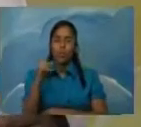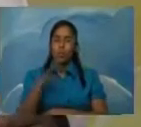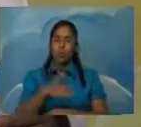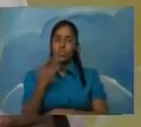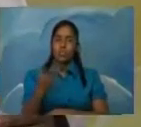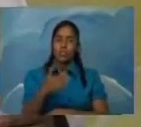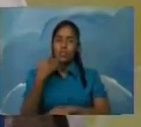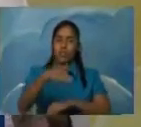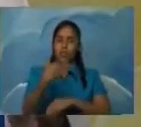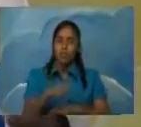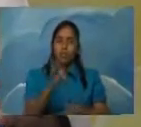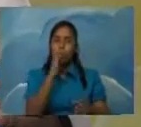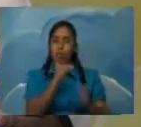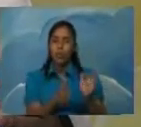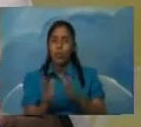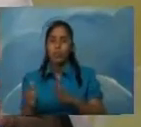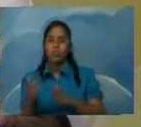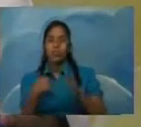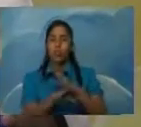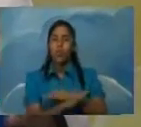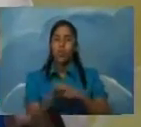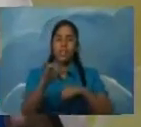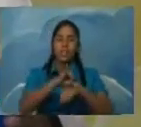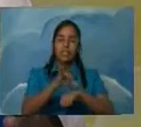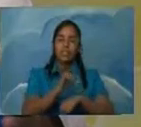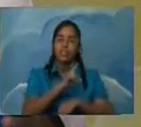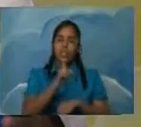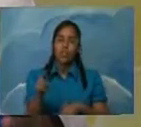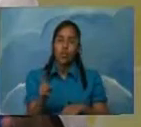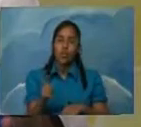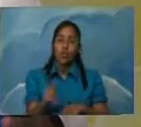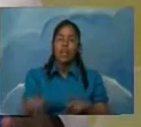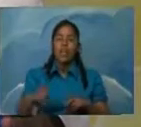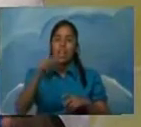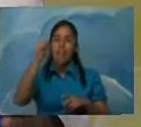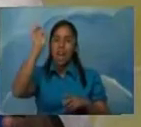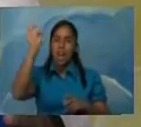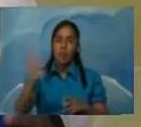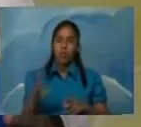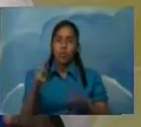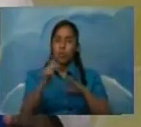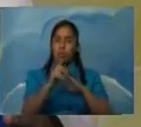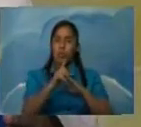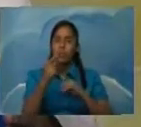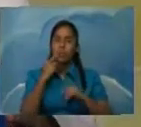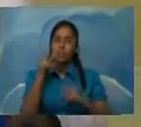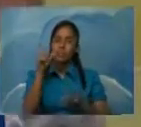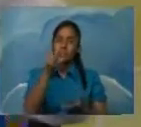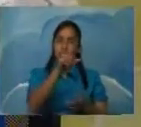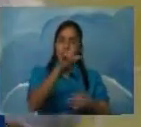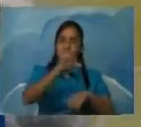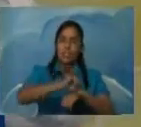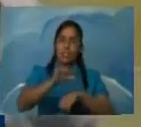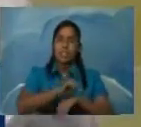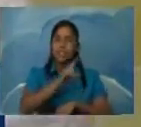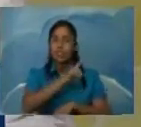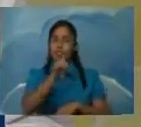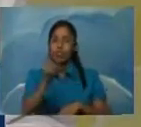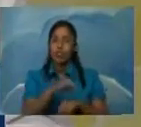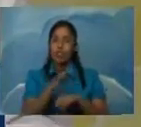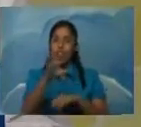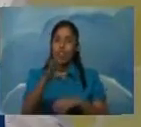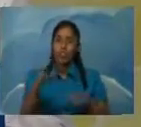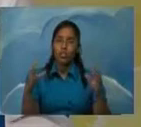su casa y no asiste a la congregación. No, el apóstol Pablo enseñó a la iglesia diciendo, no dejando